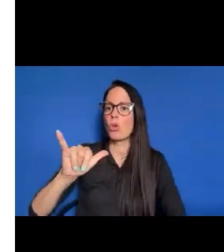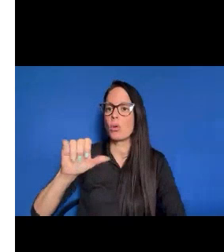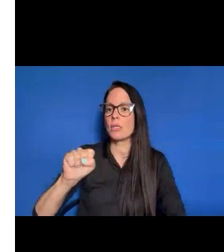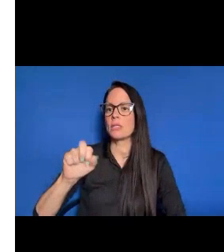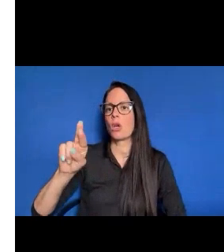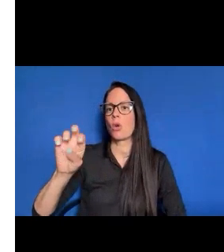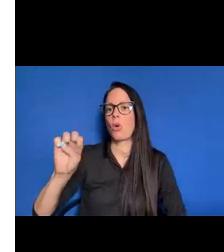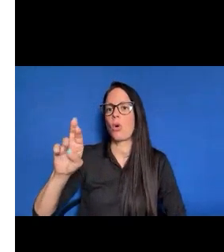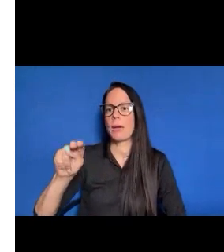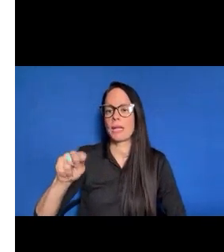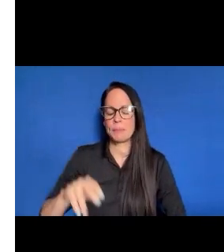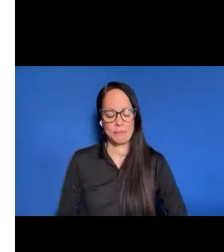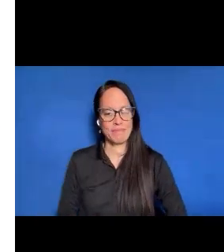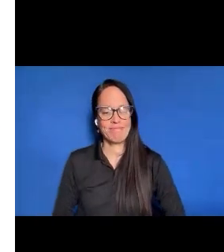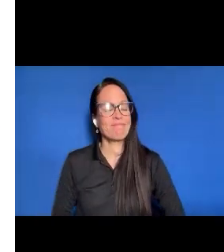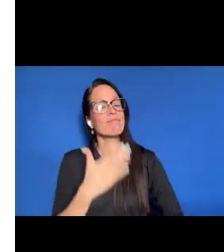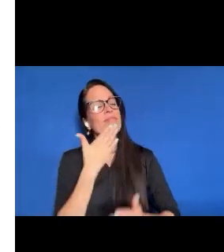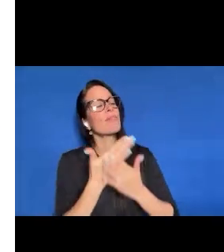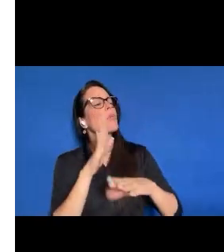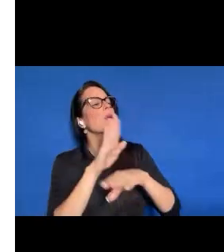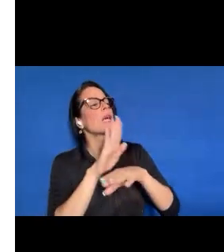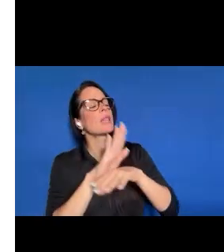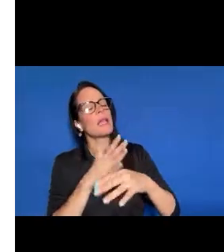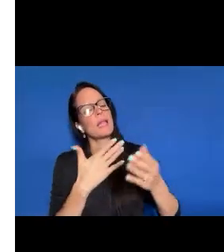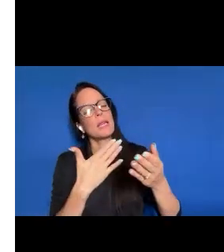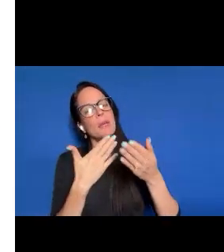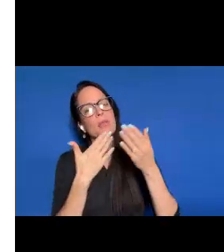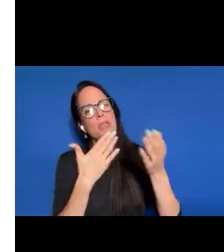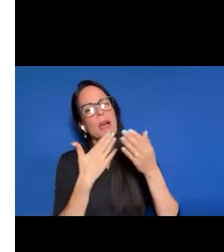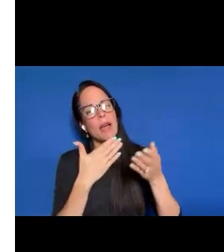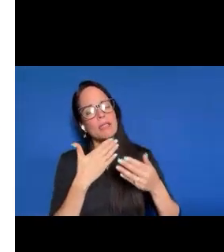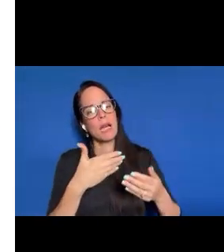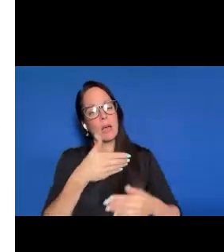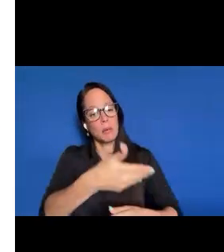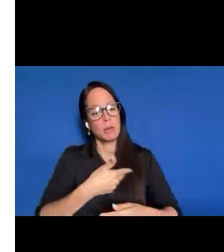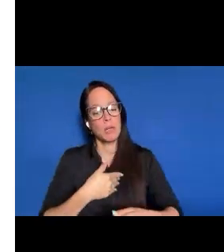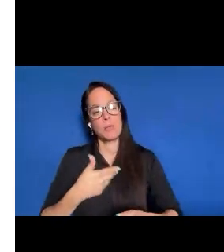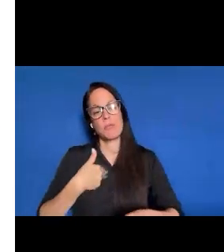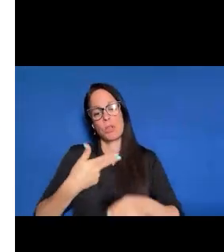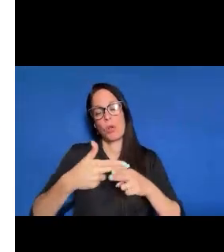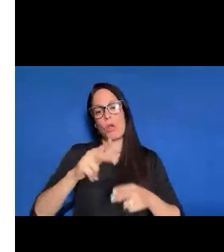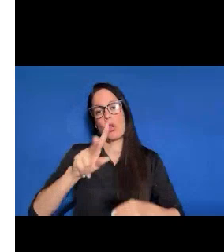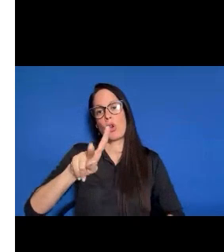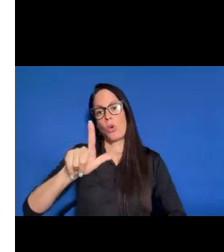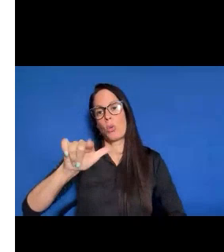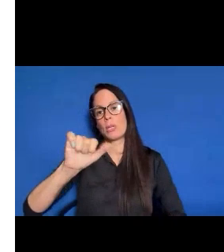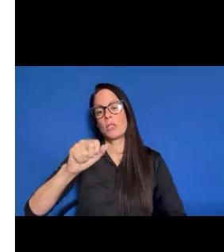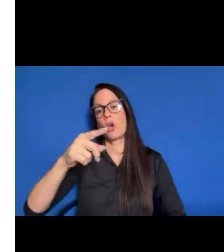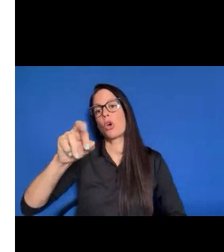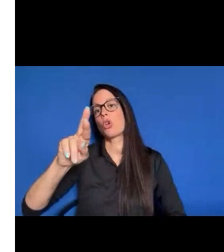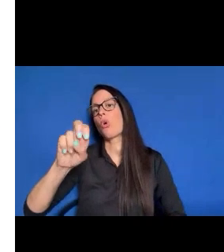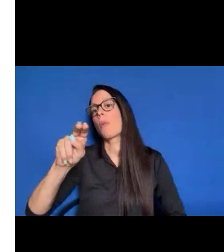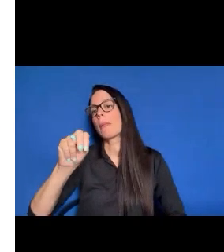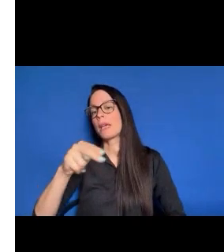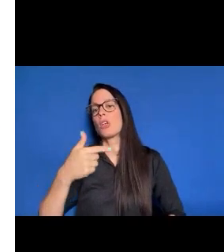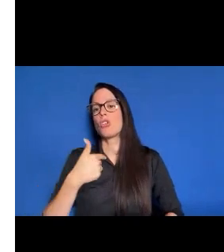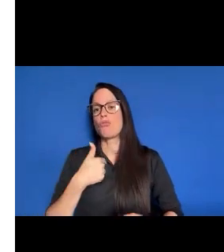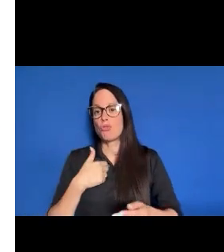tardes, gracias por la invitación. Mi nombre es el doctor Luis Román, soy psicólogo clínico y actualmente pues